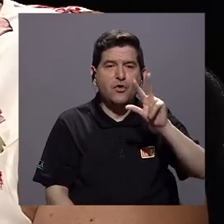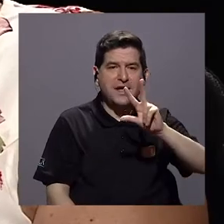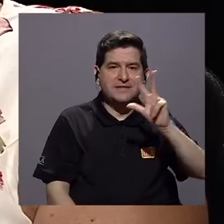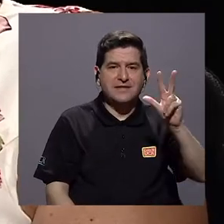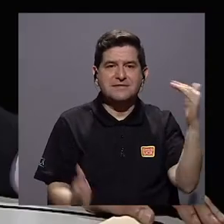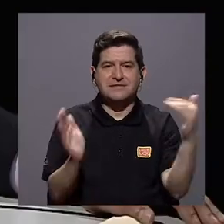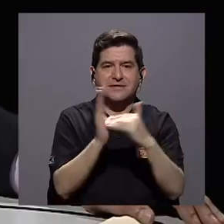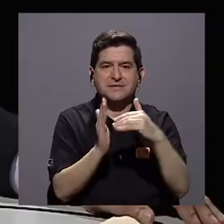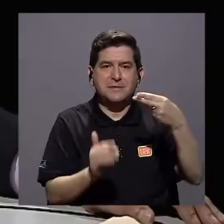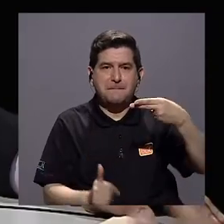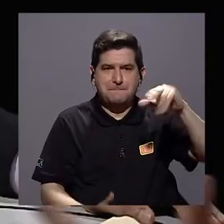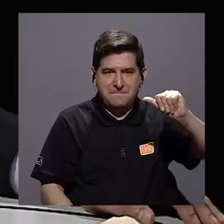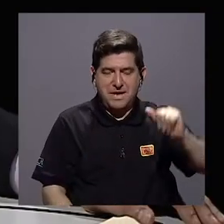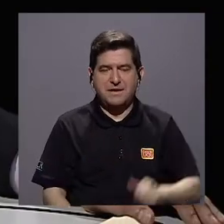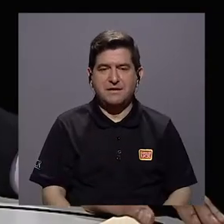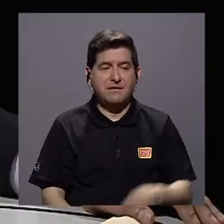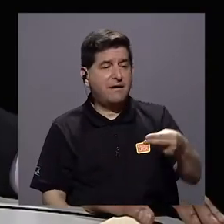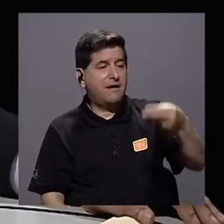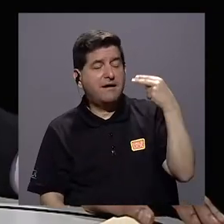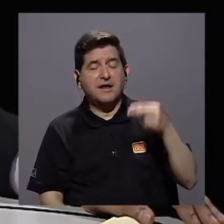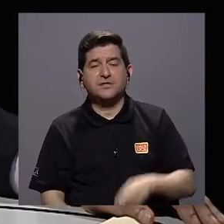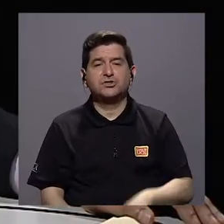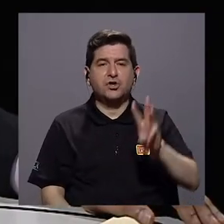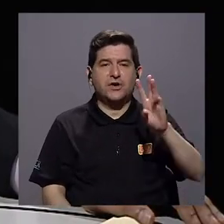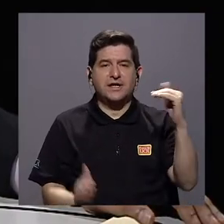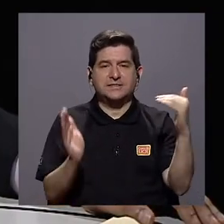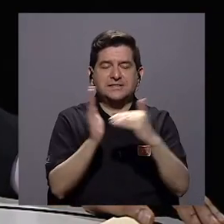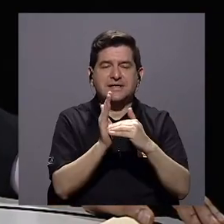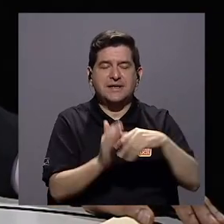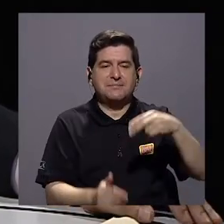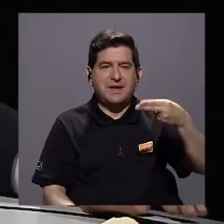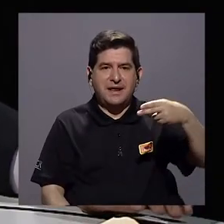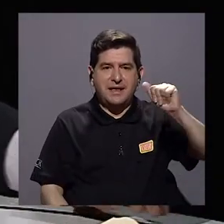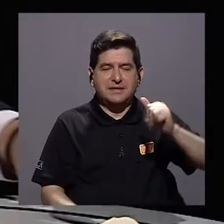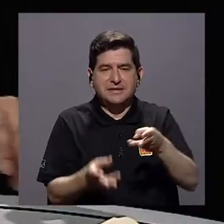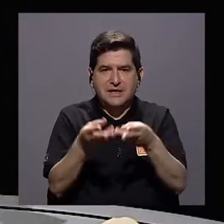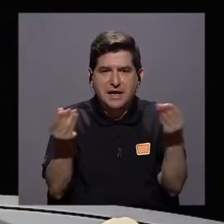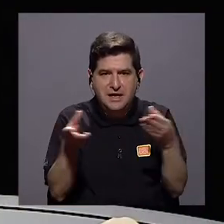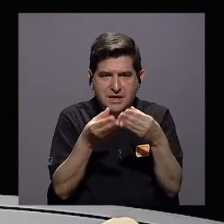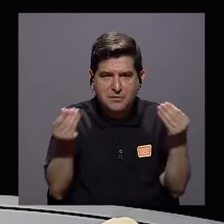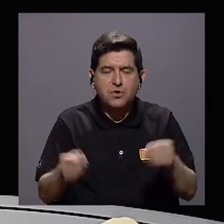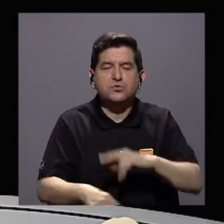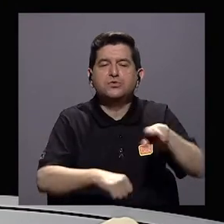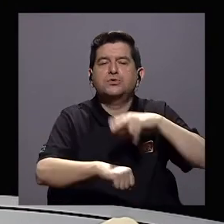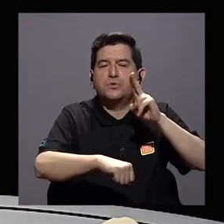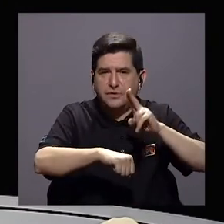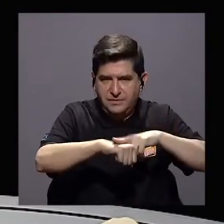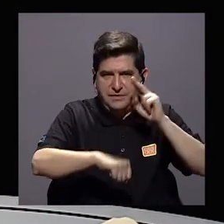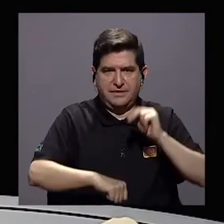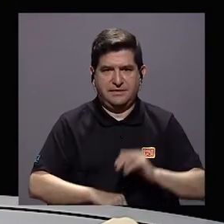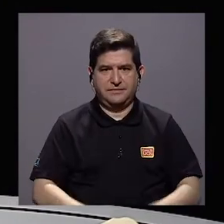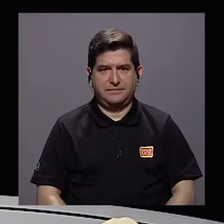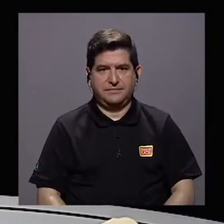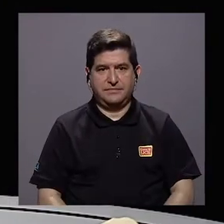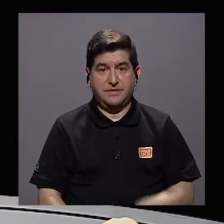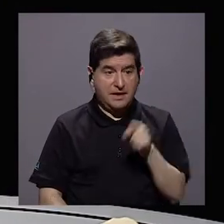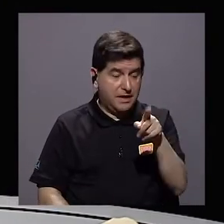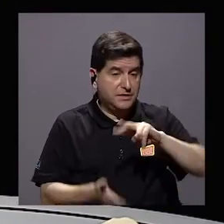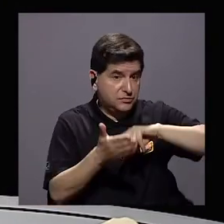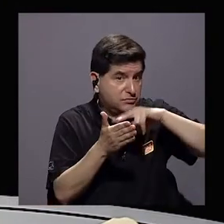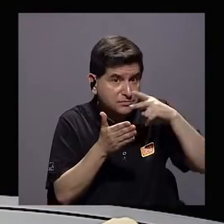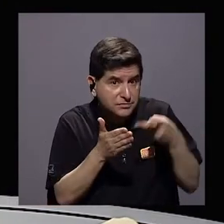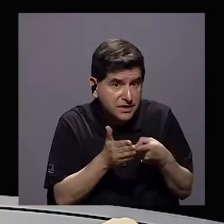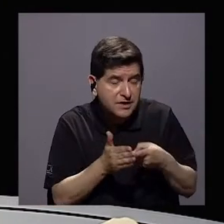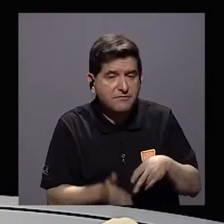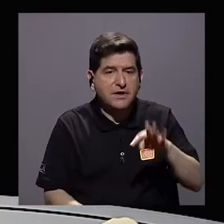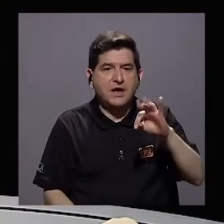33 mil. Si vamos a través de la historia, son 60 mil hectáreas lo que se ha producido en promedio. Si lo traducimos